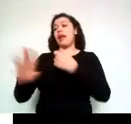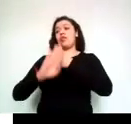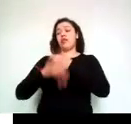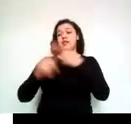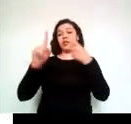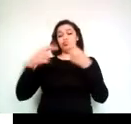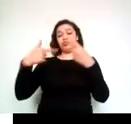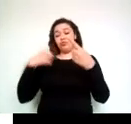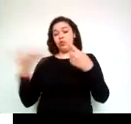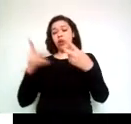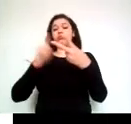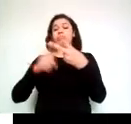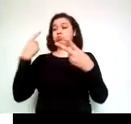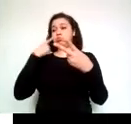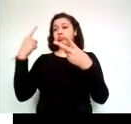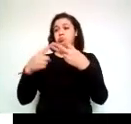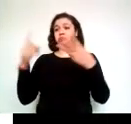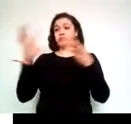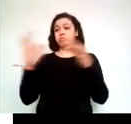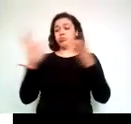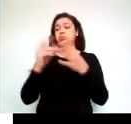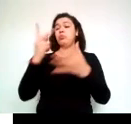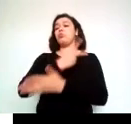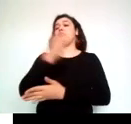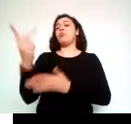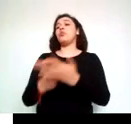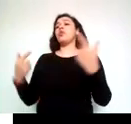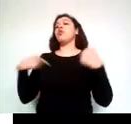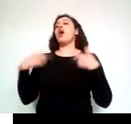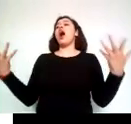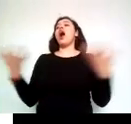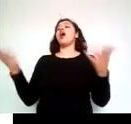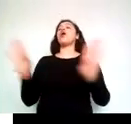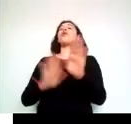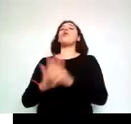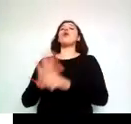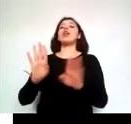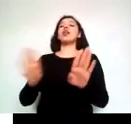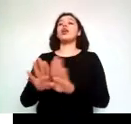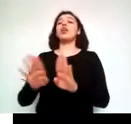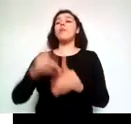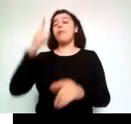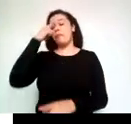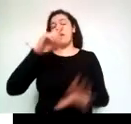psicosociales, qué programas estás llevando a cabo y cómo estás atacando estos factores en los